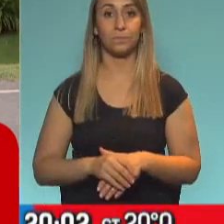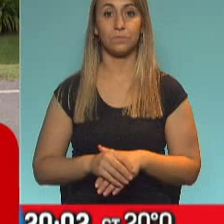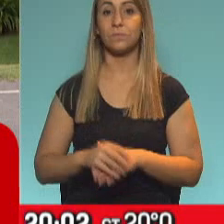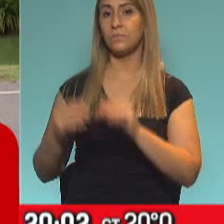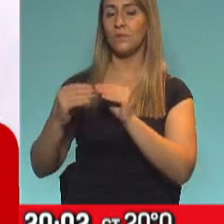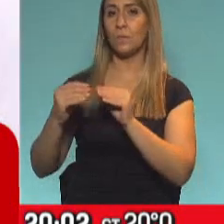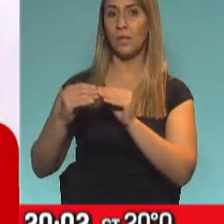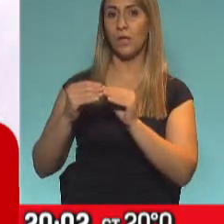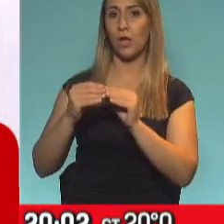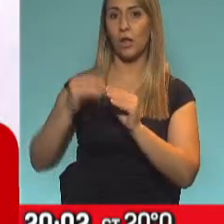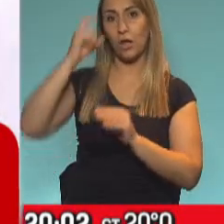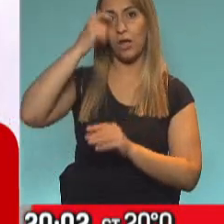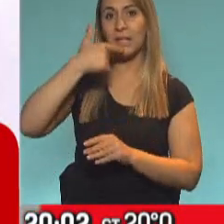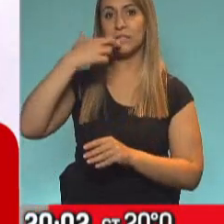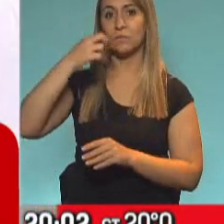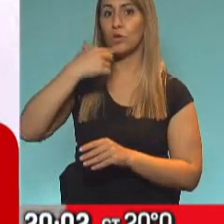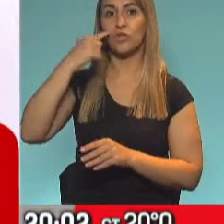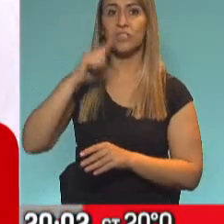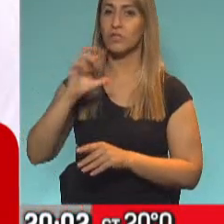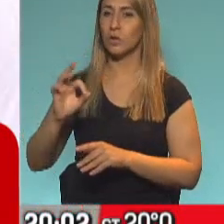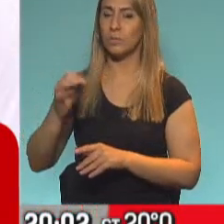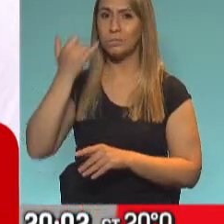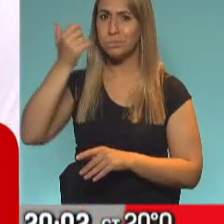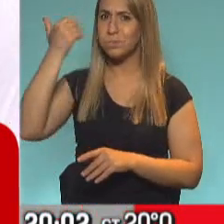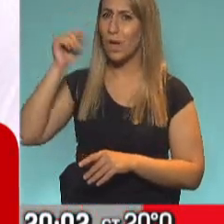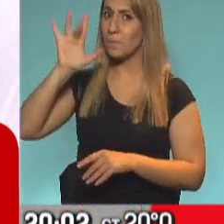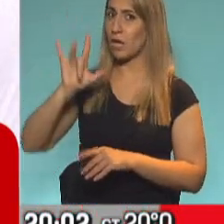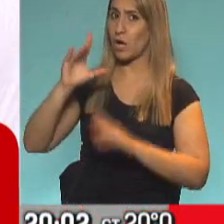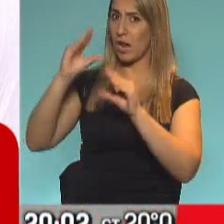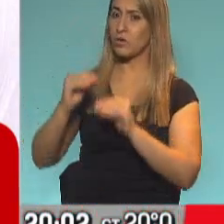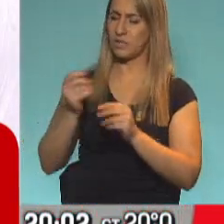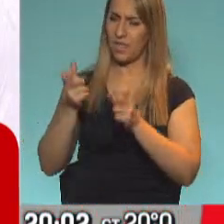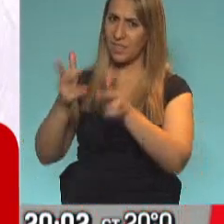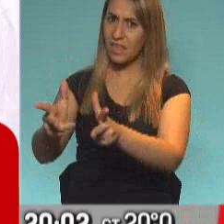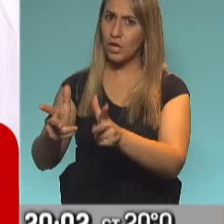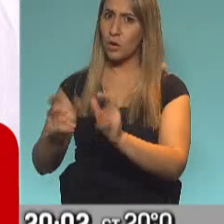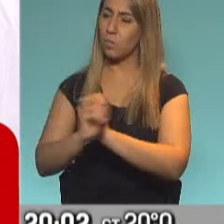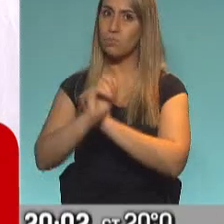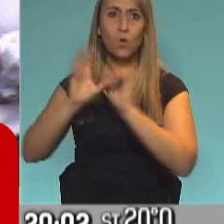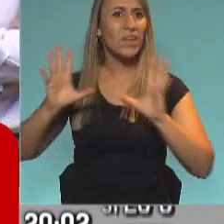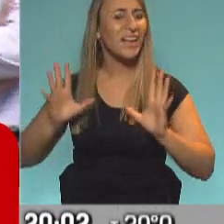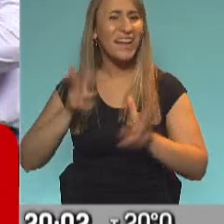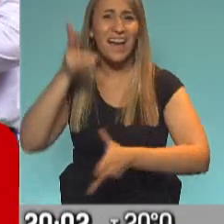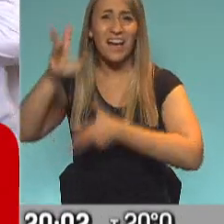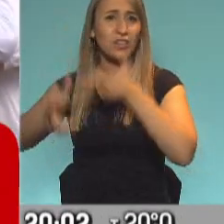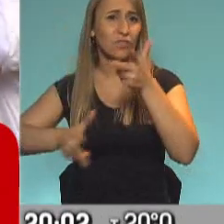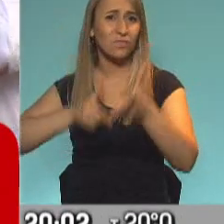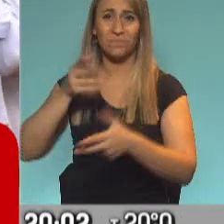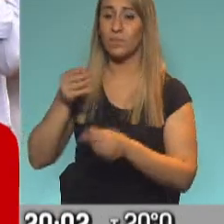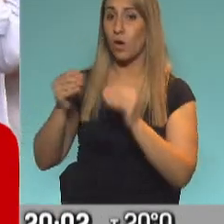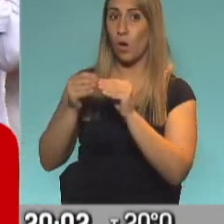Espósito estuvo manifestando casi desde el miércoles a la noche. Lo hizo de manera brillante. Espósito